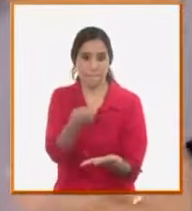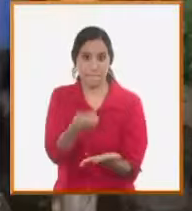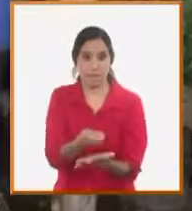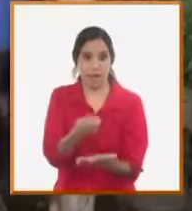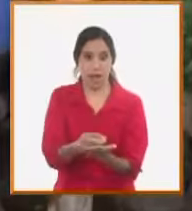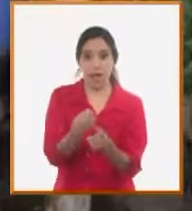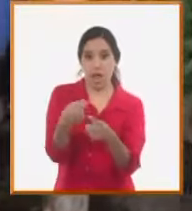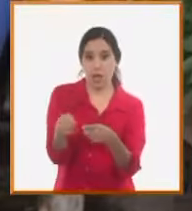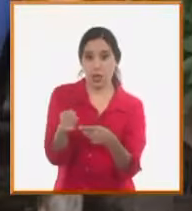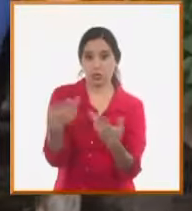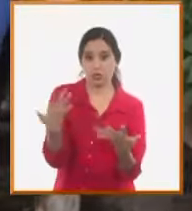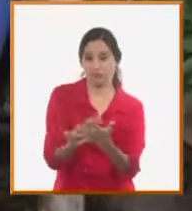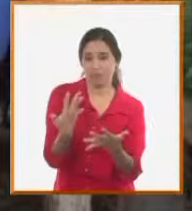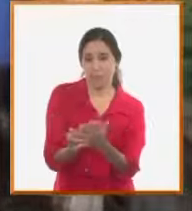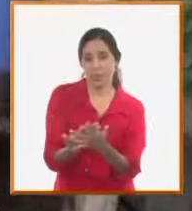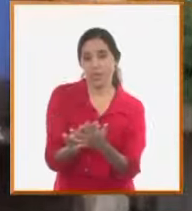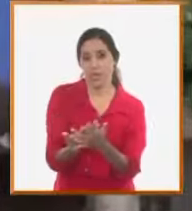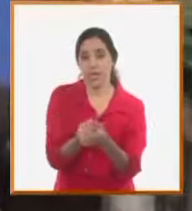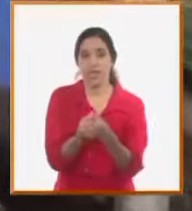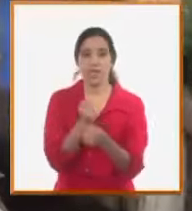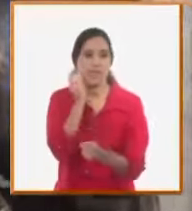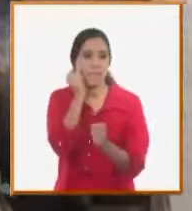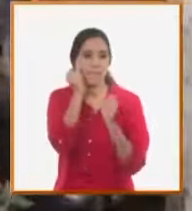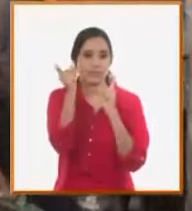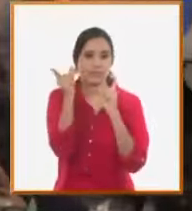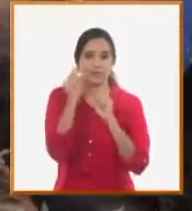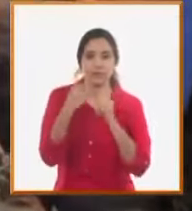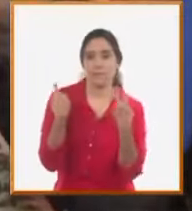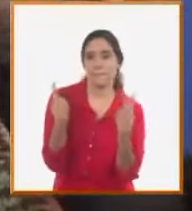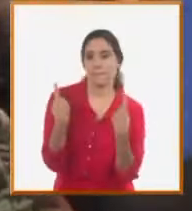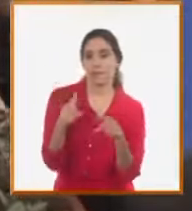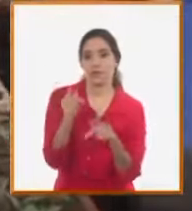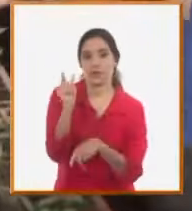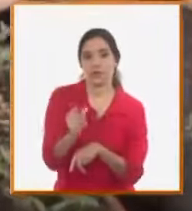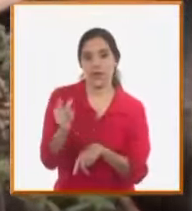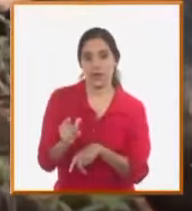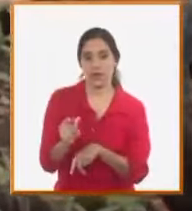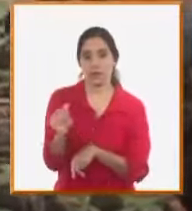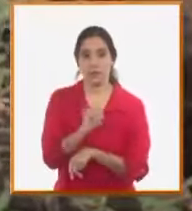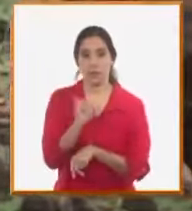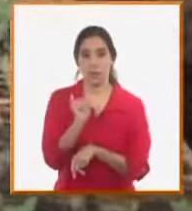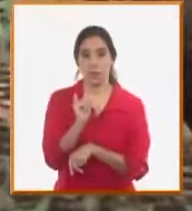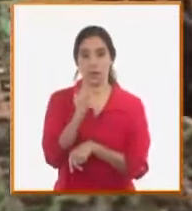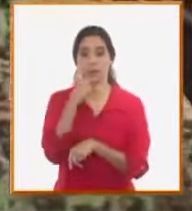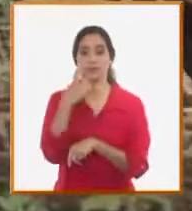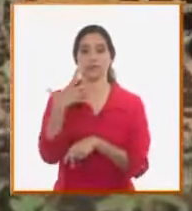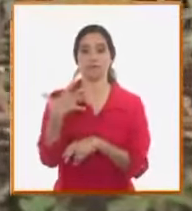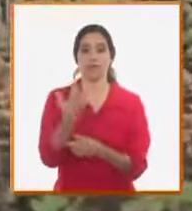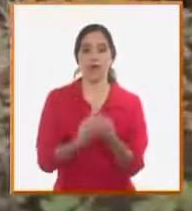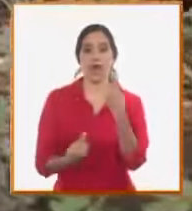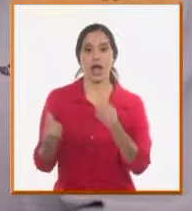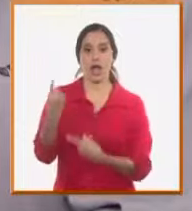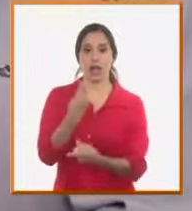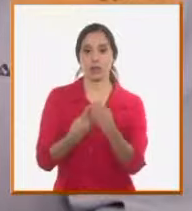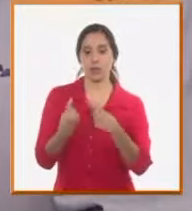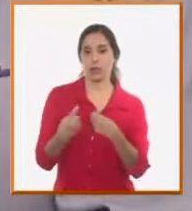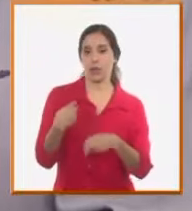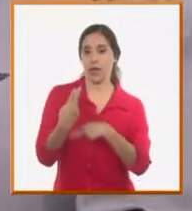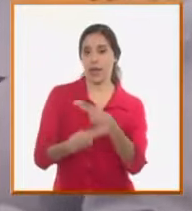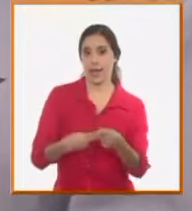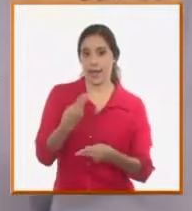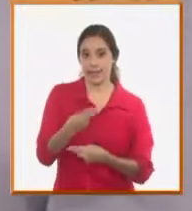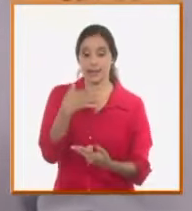un grupo de expertos determina. Este mismo grupo de expertos que determina la vulnerabilidad realiza o le propone